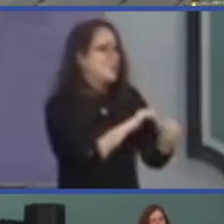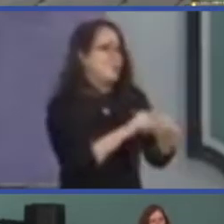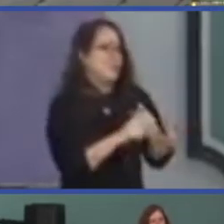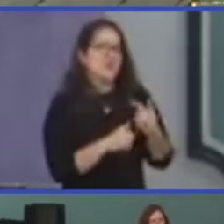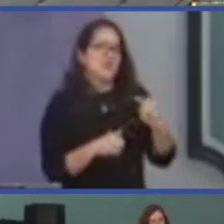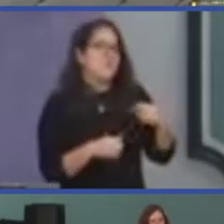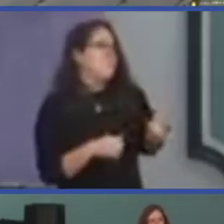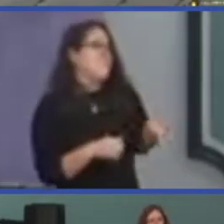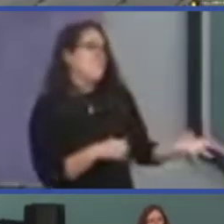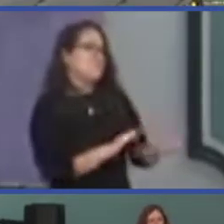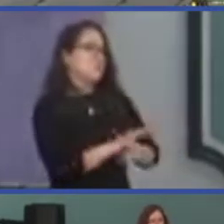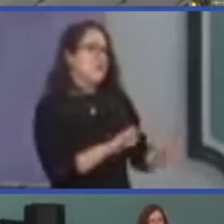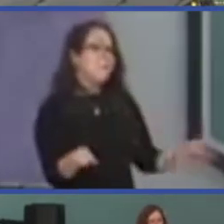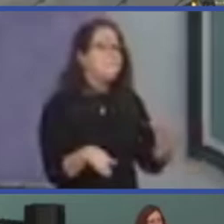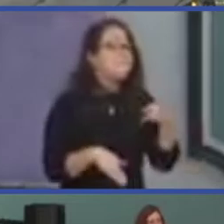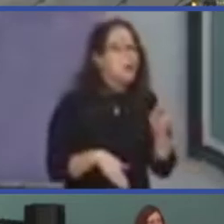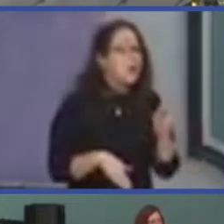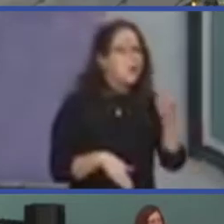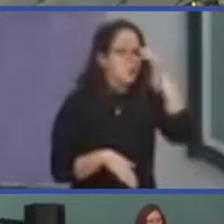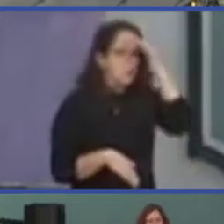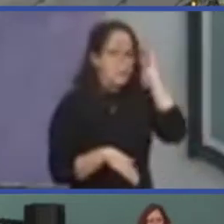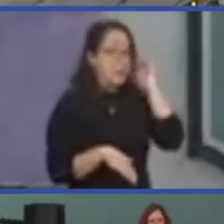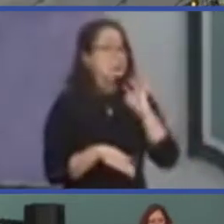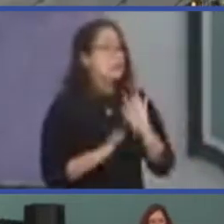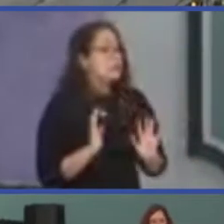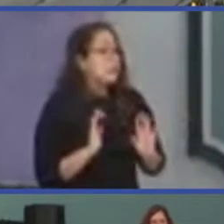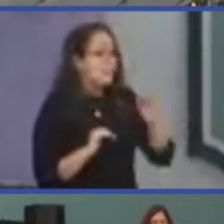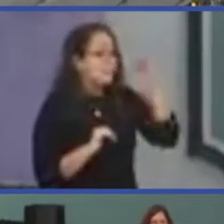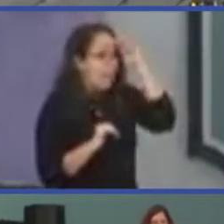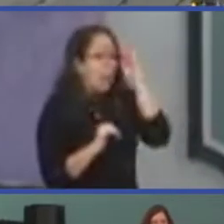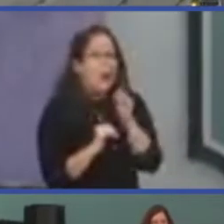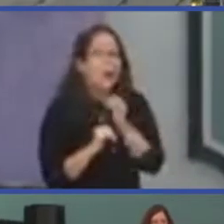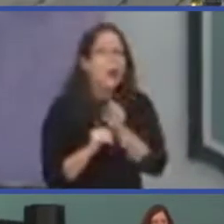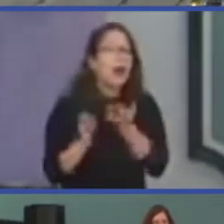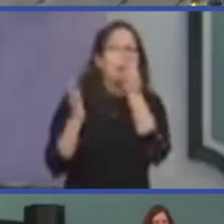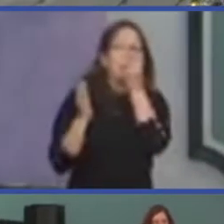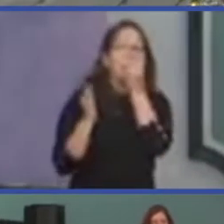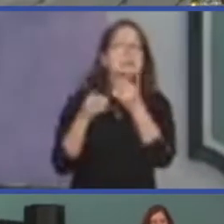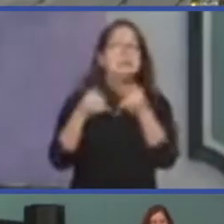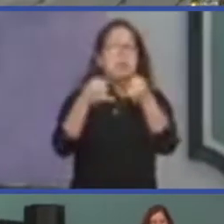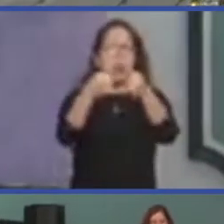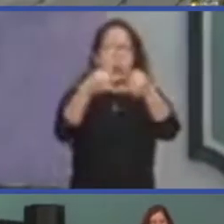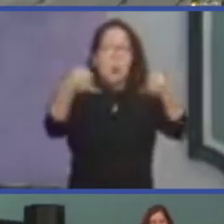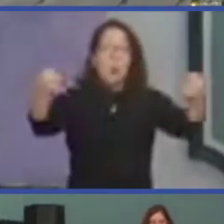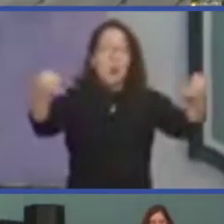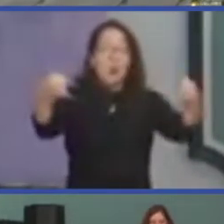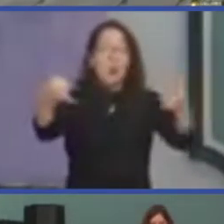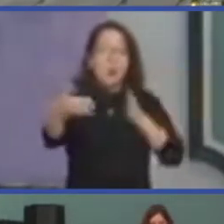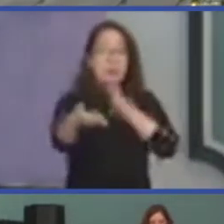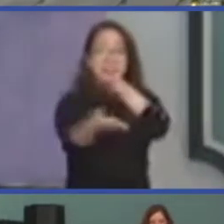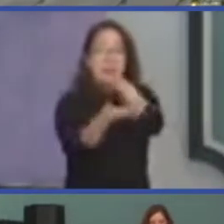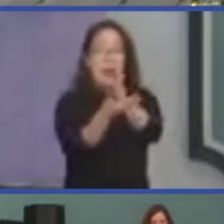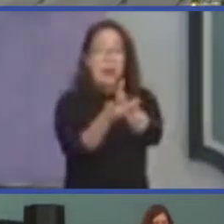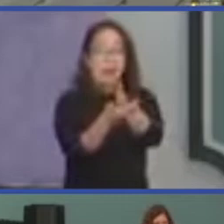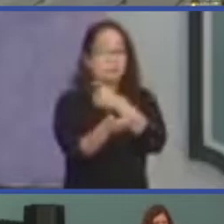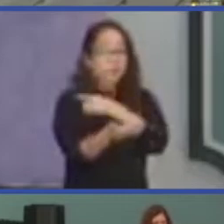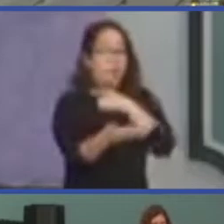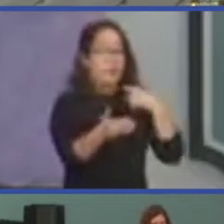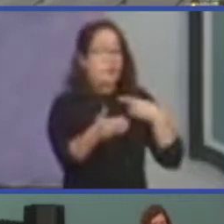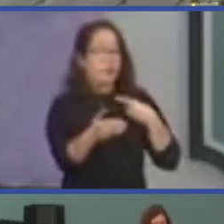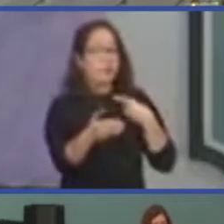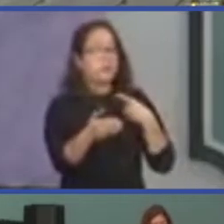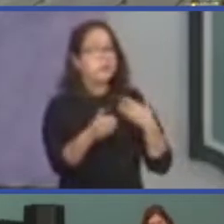embargo para que llegue a la meta Zenón tiene que recorrer la mitad de la